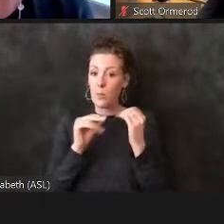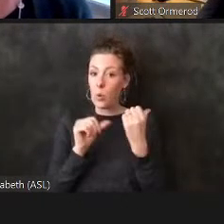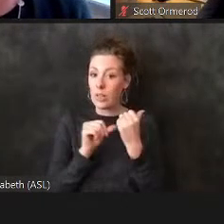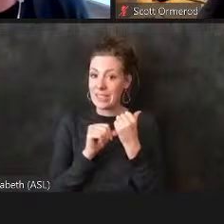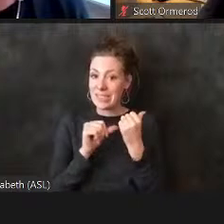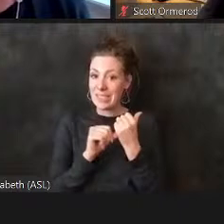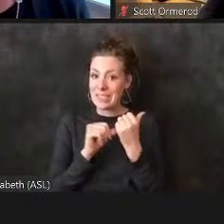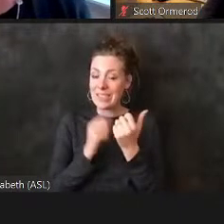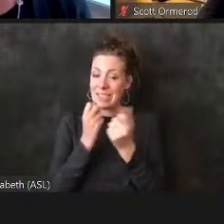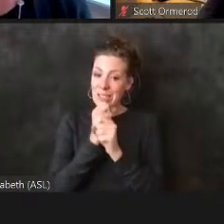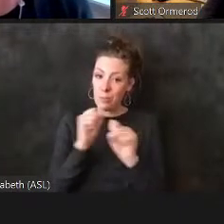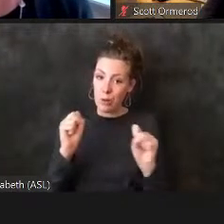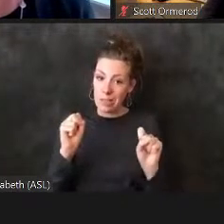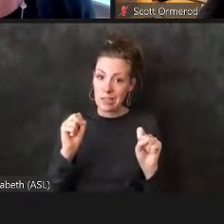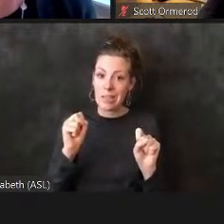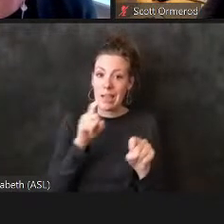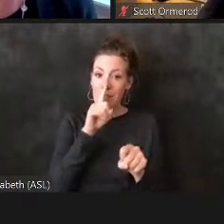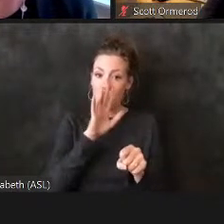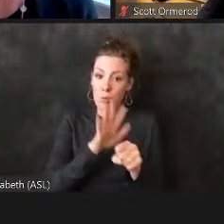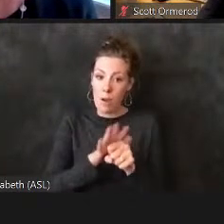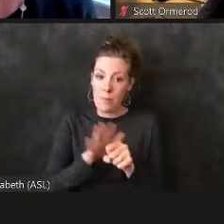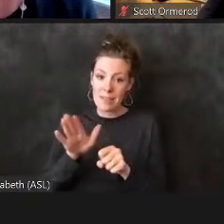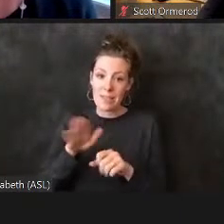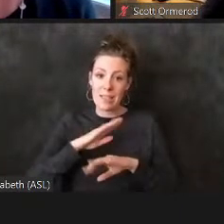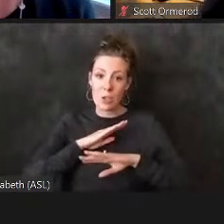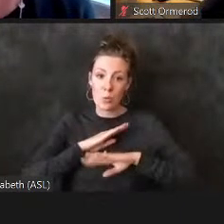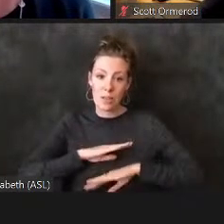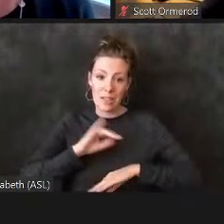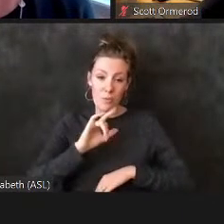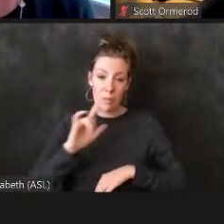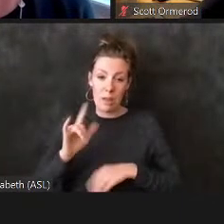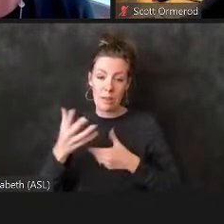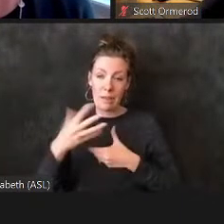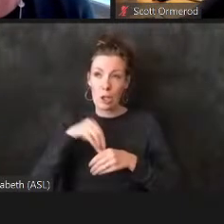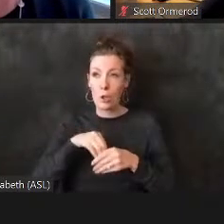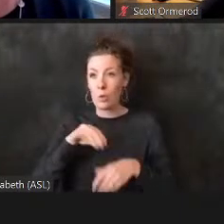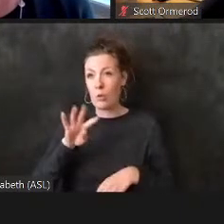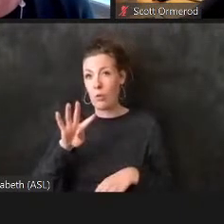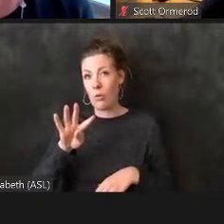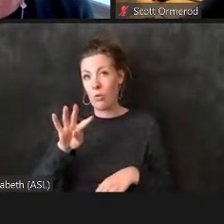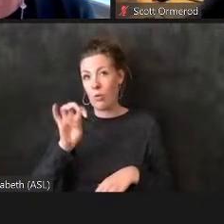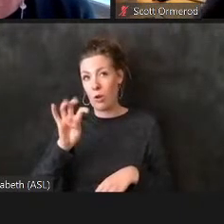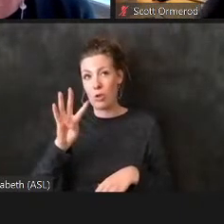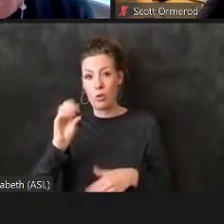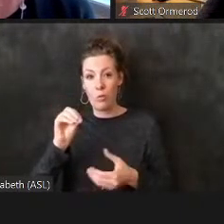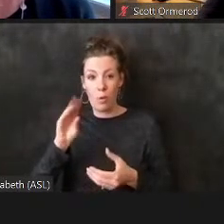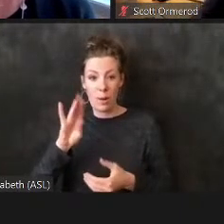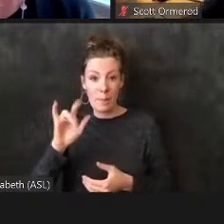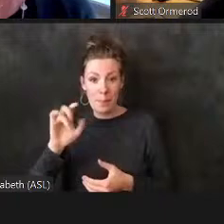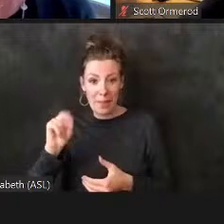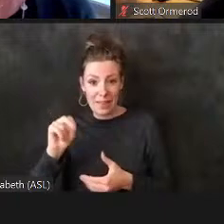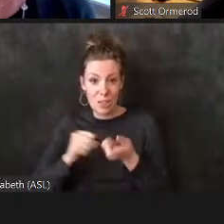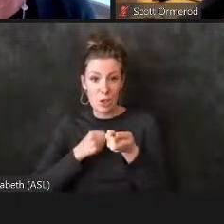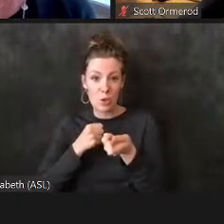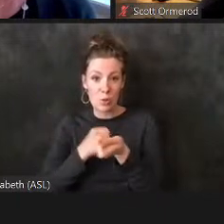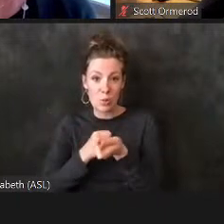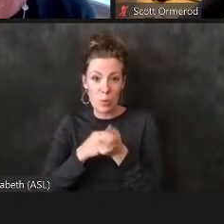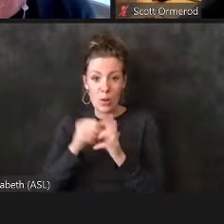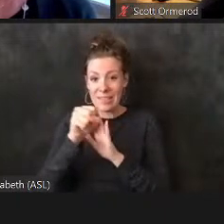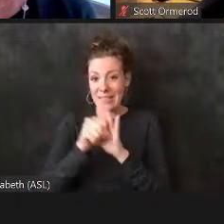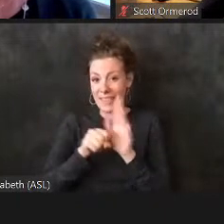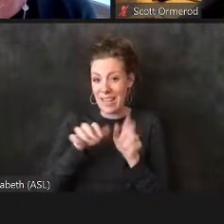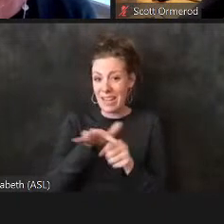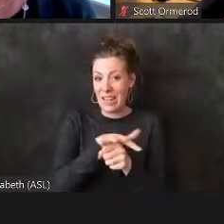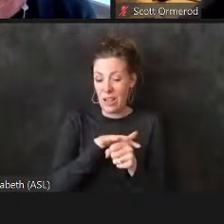pidiendo de darles más asistencia, ya que el presidente Biden dice que va a mandar como 440 millones